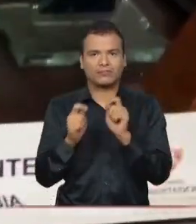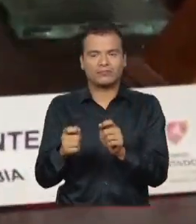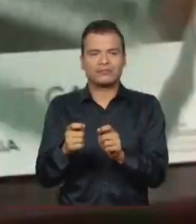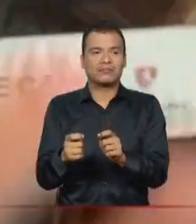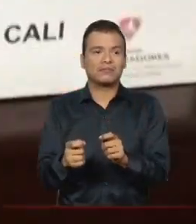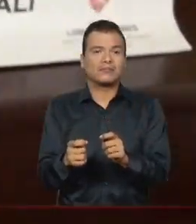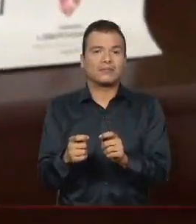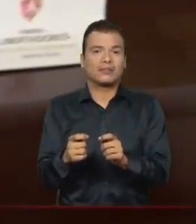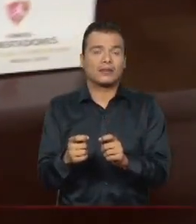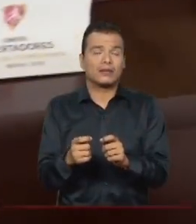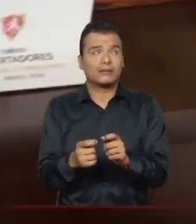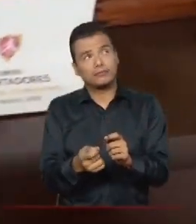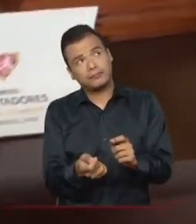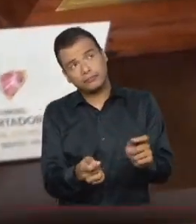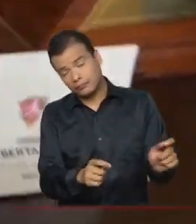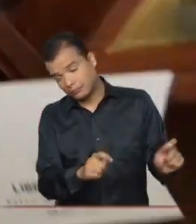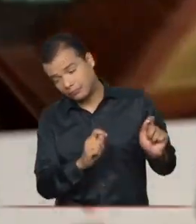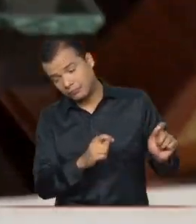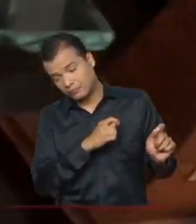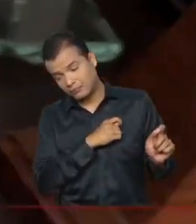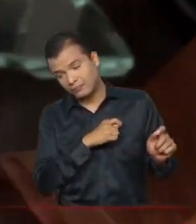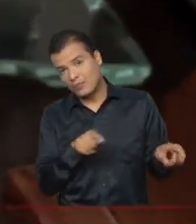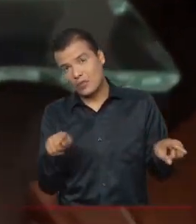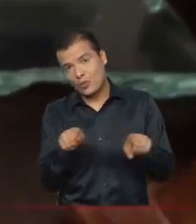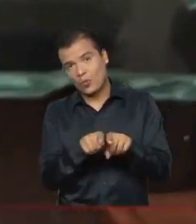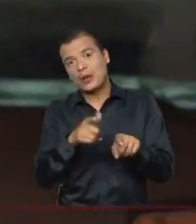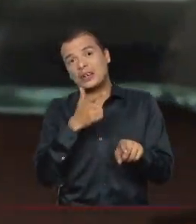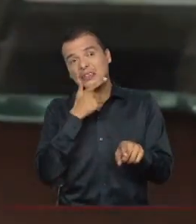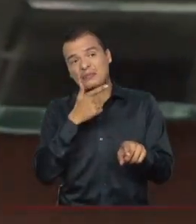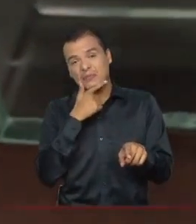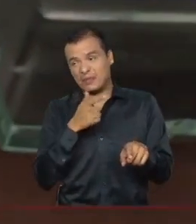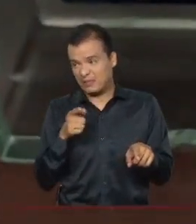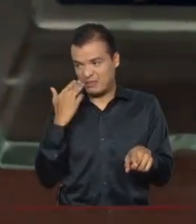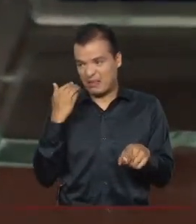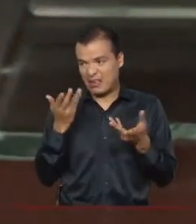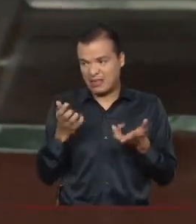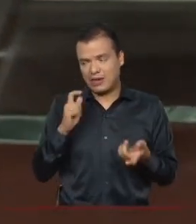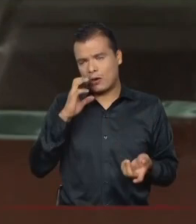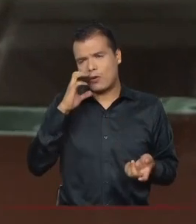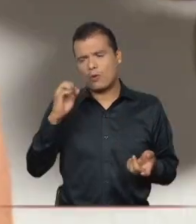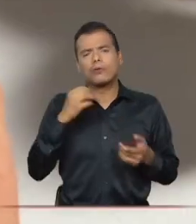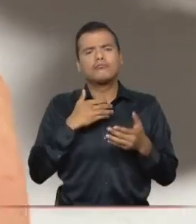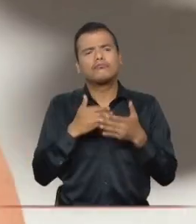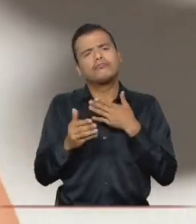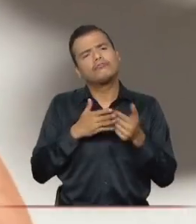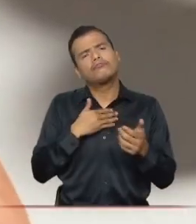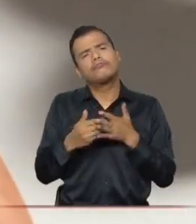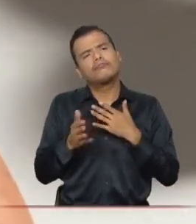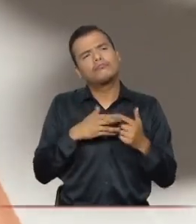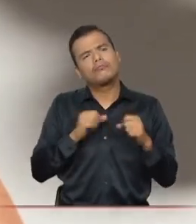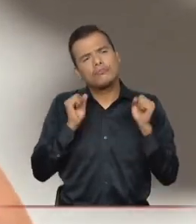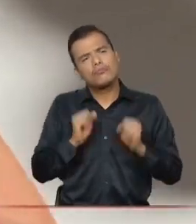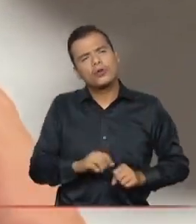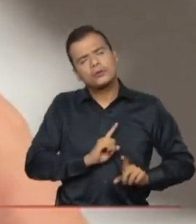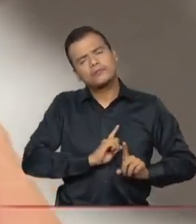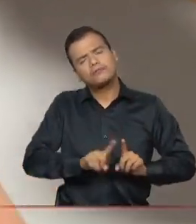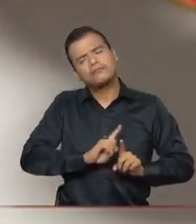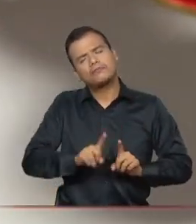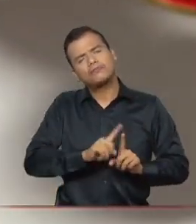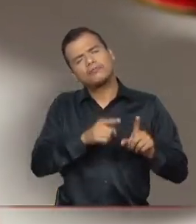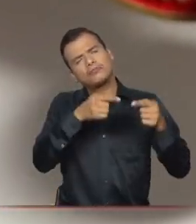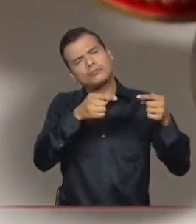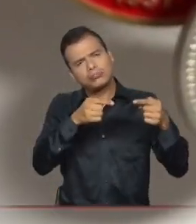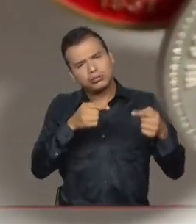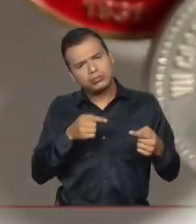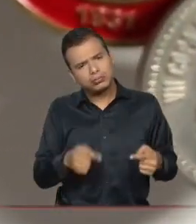marimachas, recuerda con tristeza, pero su valentía y pasión allanaron el camino para la creación de torneos interligas y la gradual